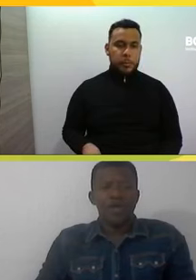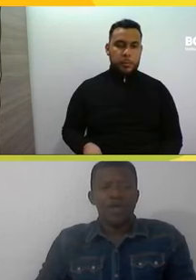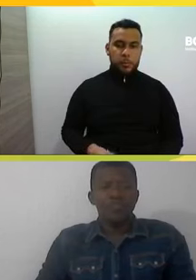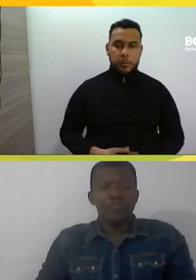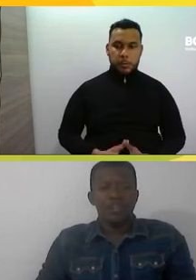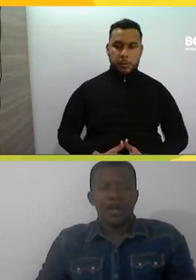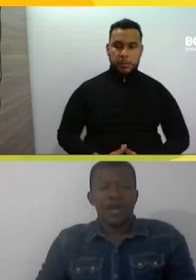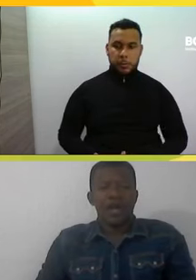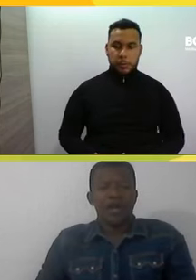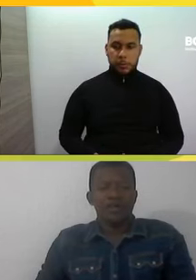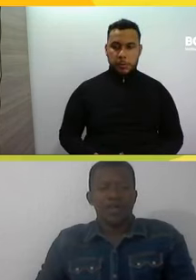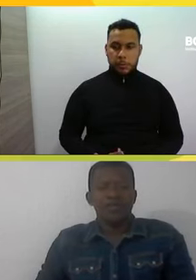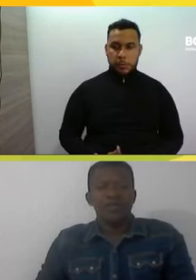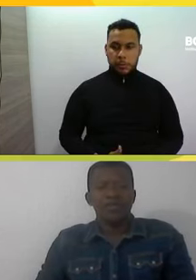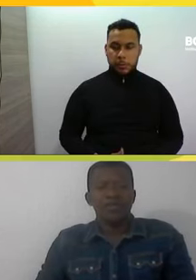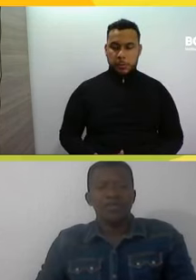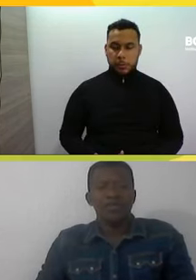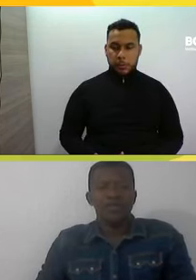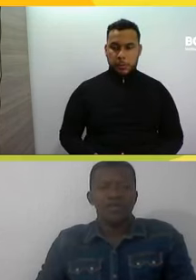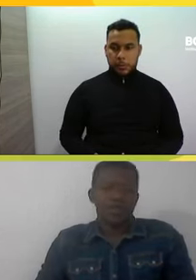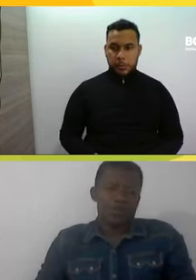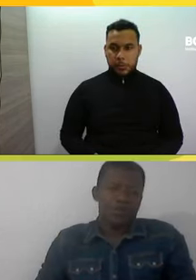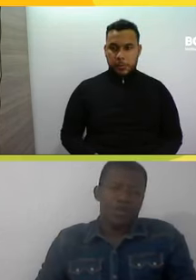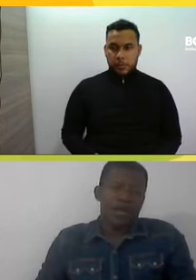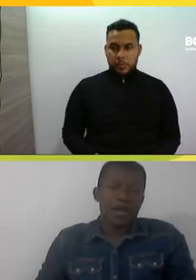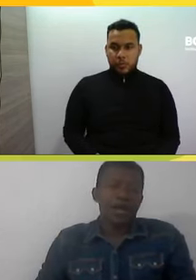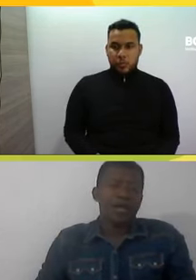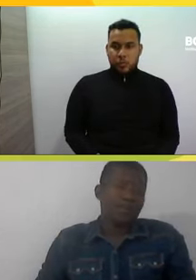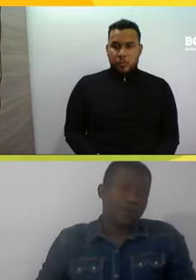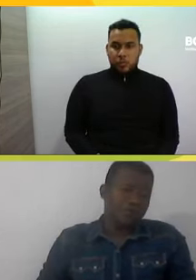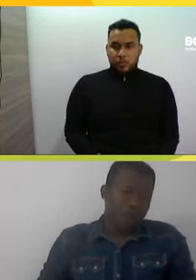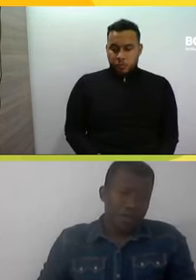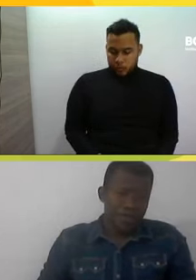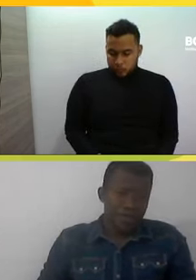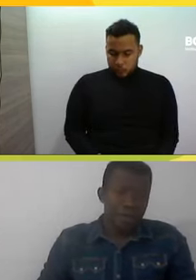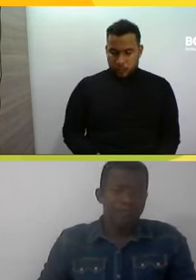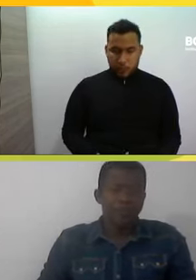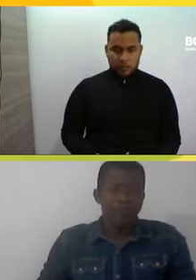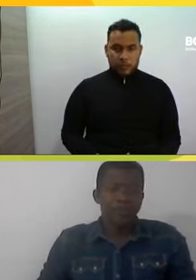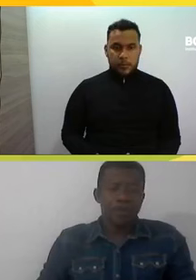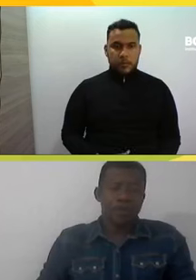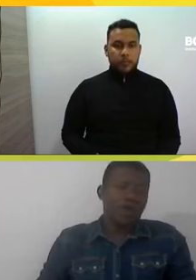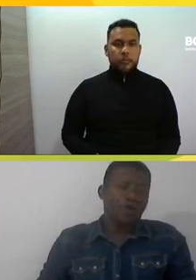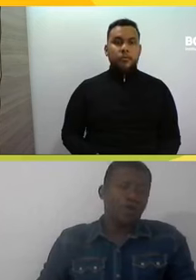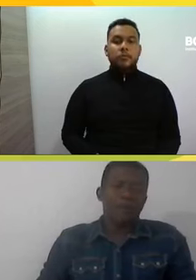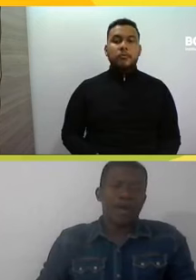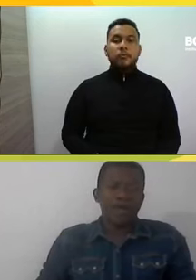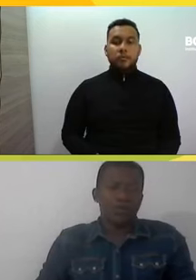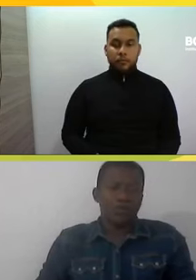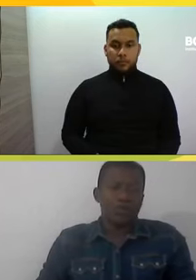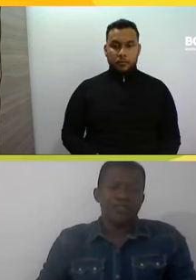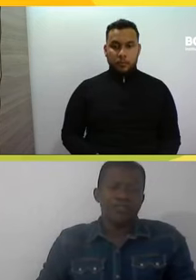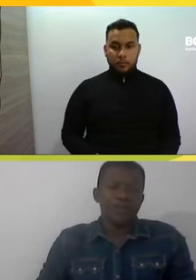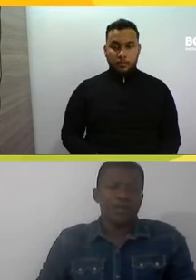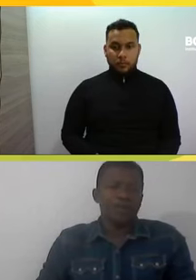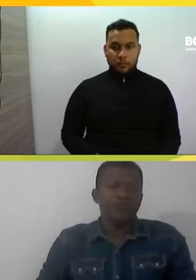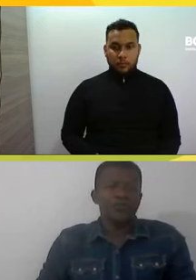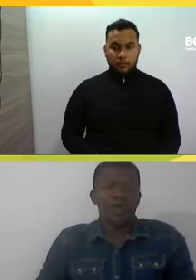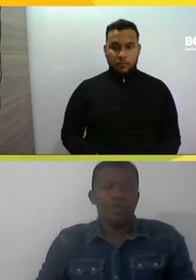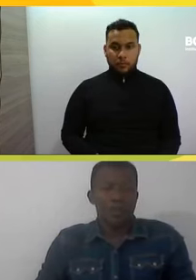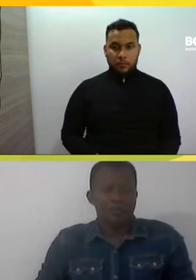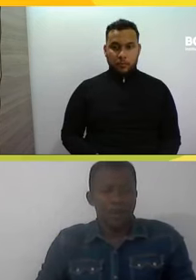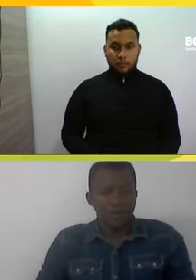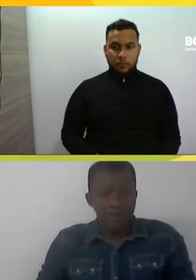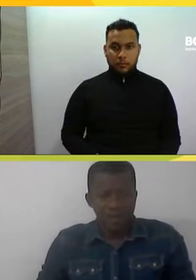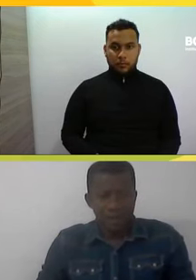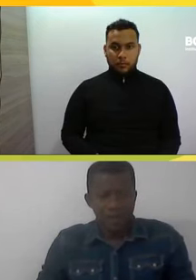un lacha hasta vivir y colar epifania. Colar y patio que hace bajo un